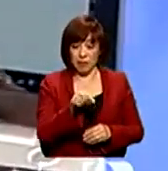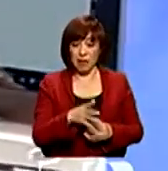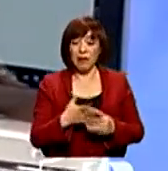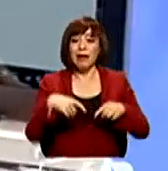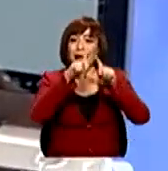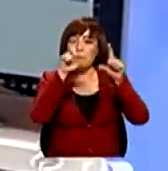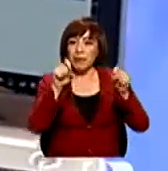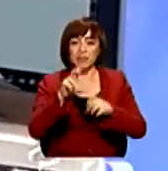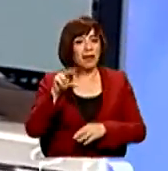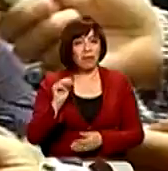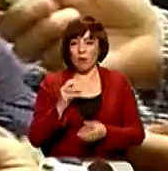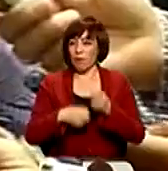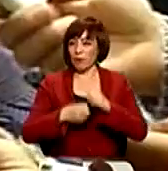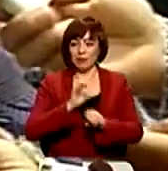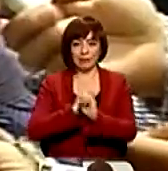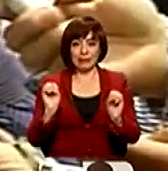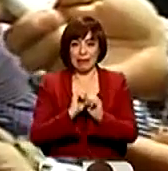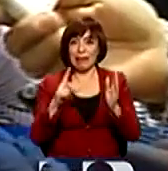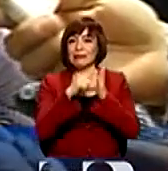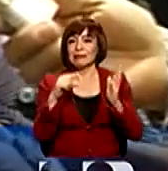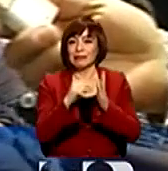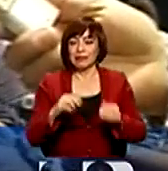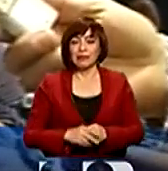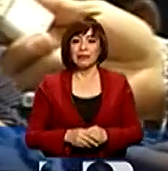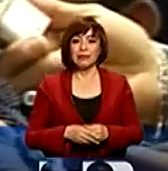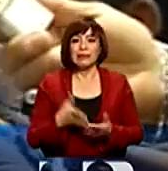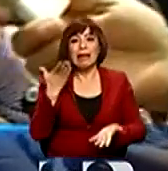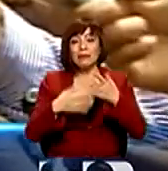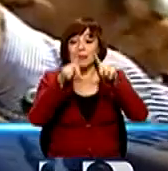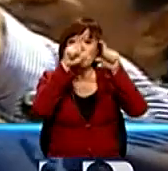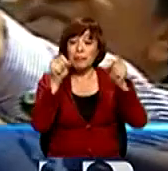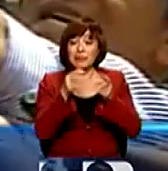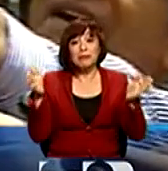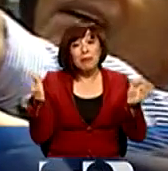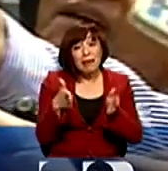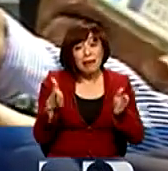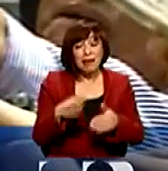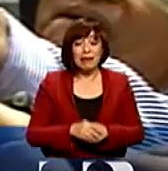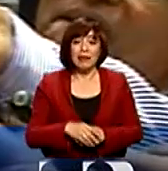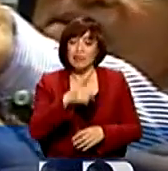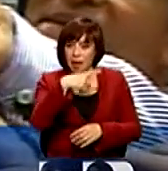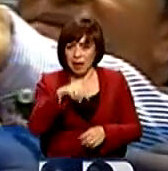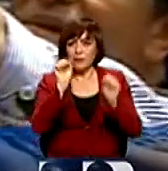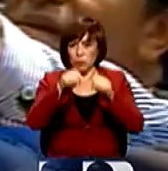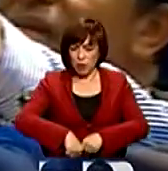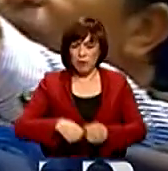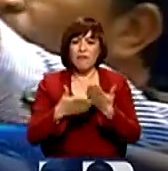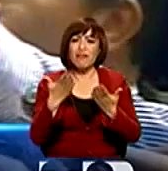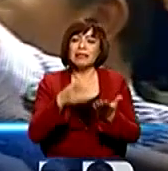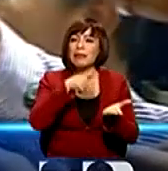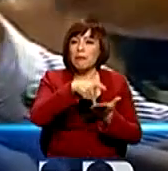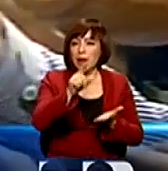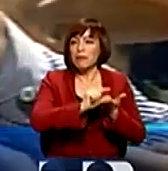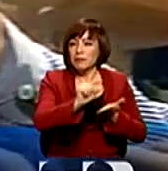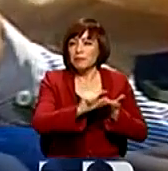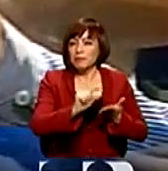no tienen problemas con el SRI. Principalmente pequeñas y medianas empresas que han tenido hasta facilidades de pago a 24, 23,